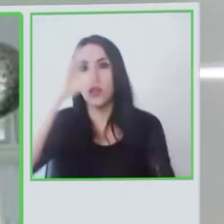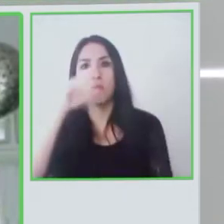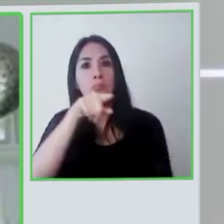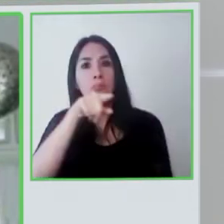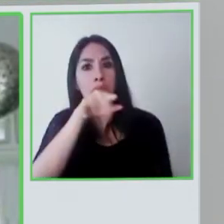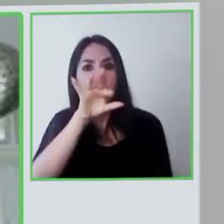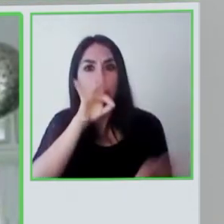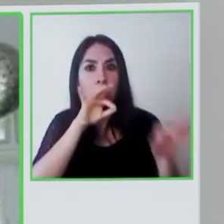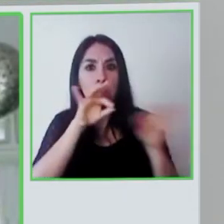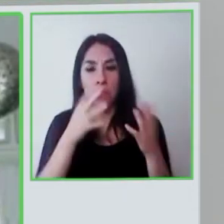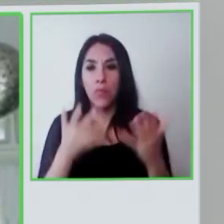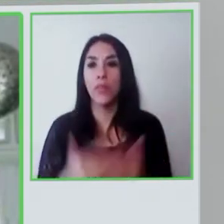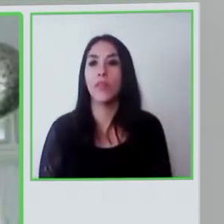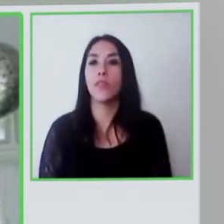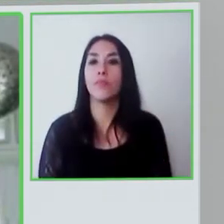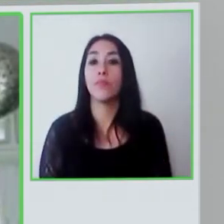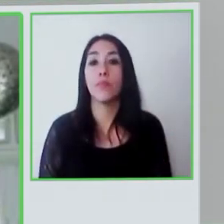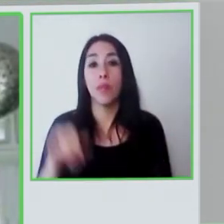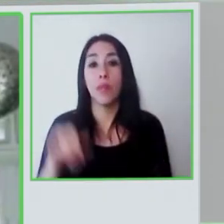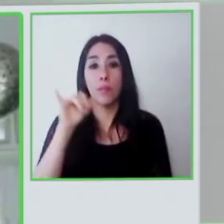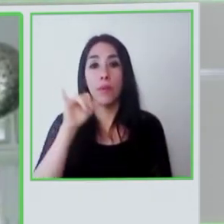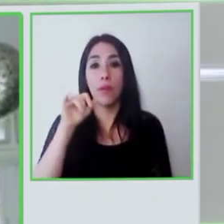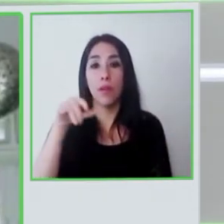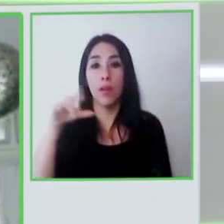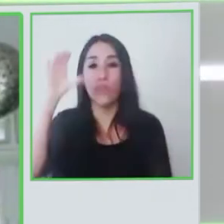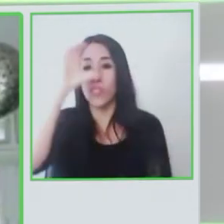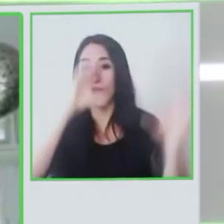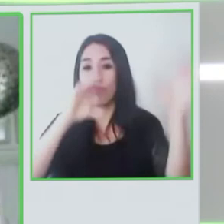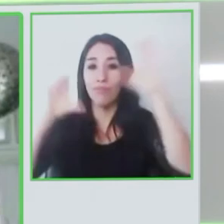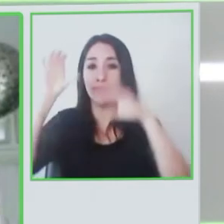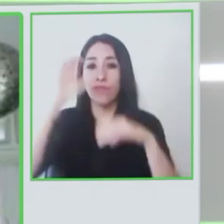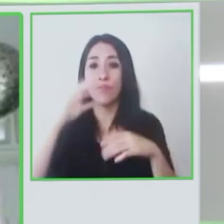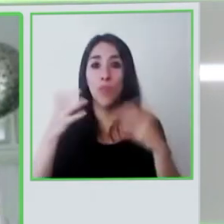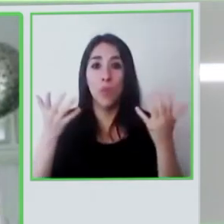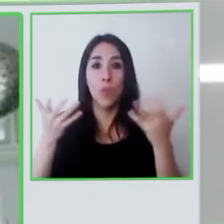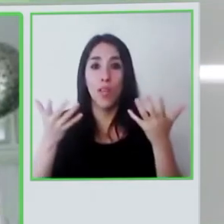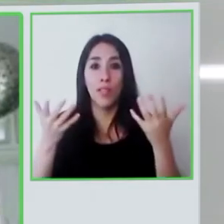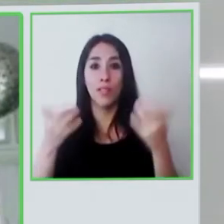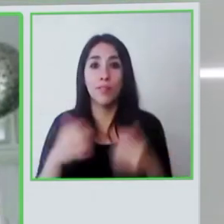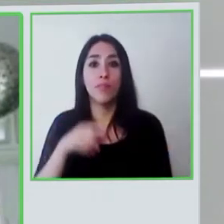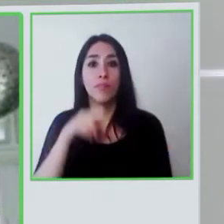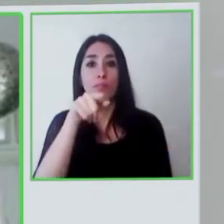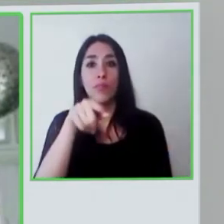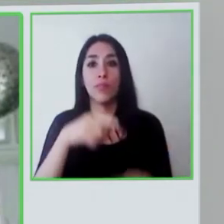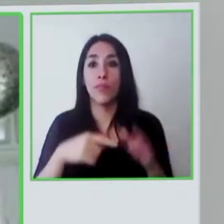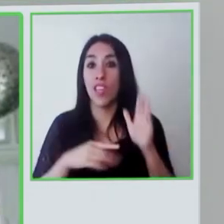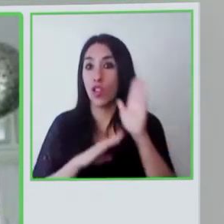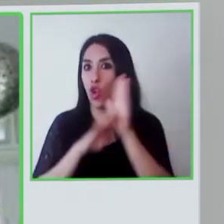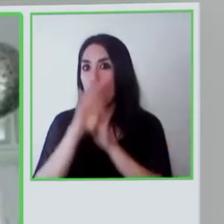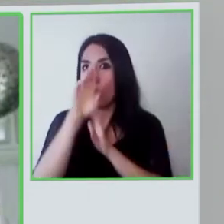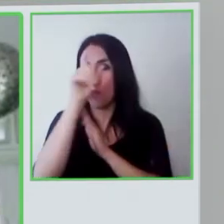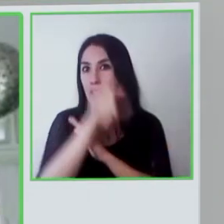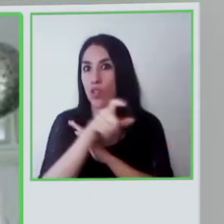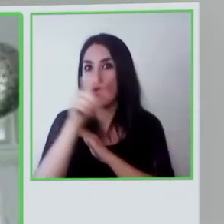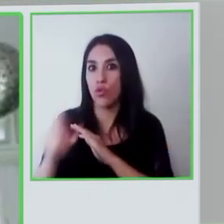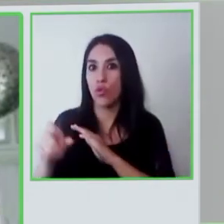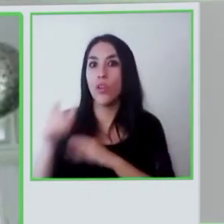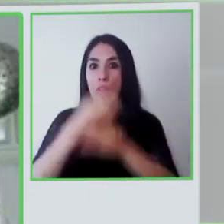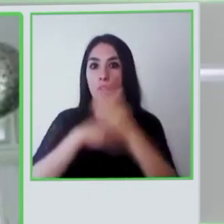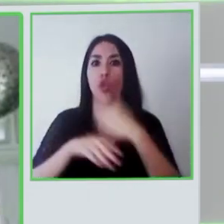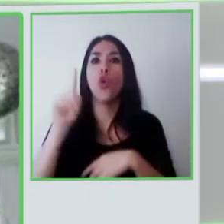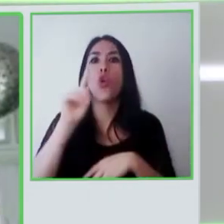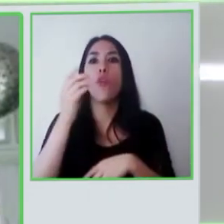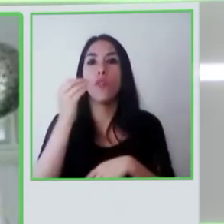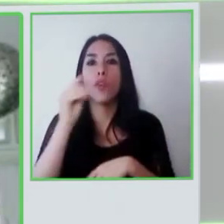si es que hay alguna inversión específica en el desarrollo de las personas con discapacidades en relación con los otros